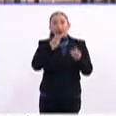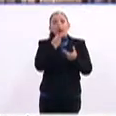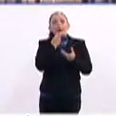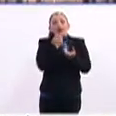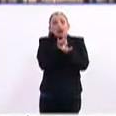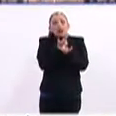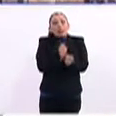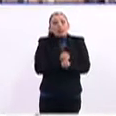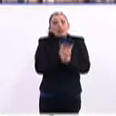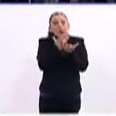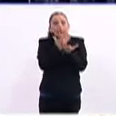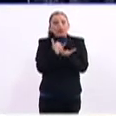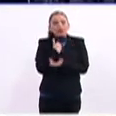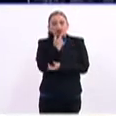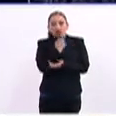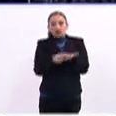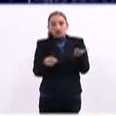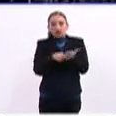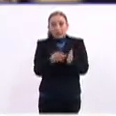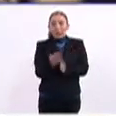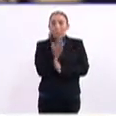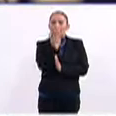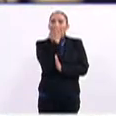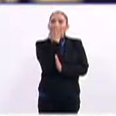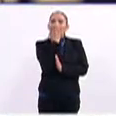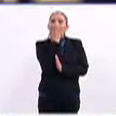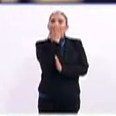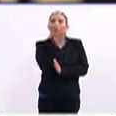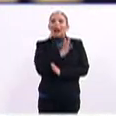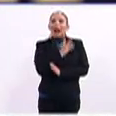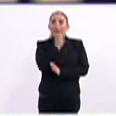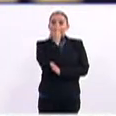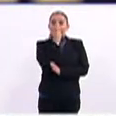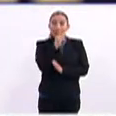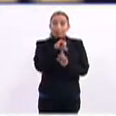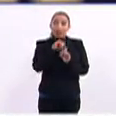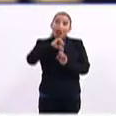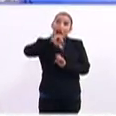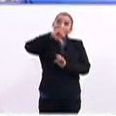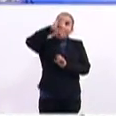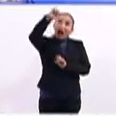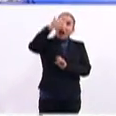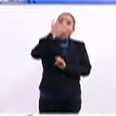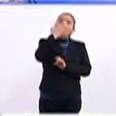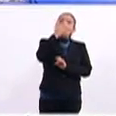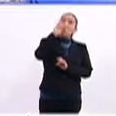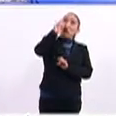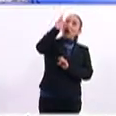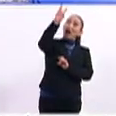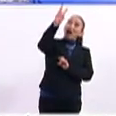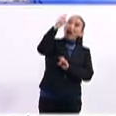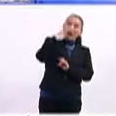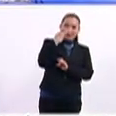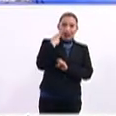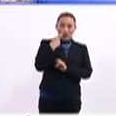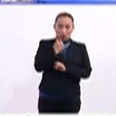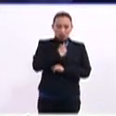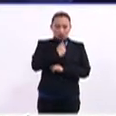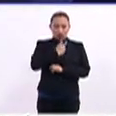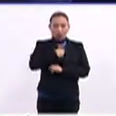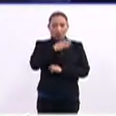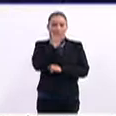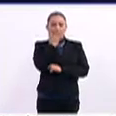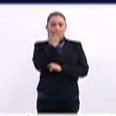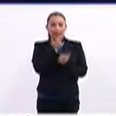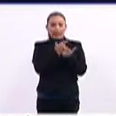decía, y de la autocensura. Tienen una placa que les cubre la boca, pero está a 3,20 metros de altura. Yo pensé que al hablar de la autocensura y de la